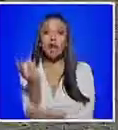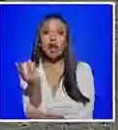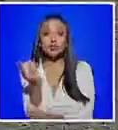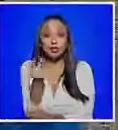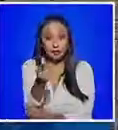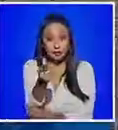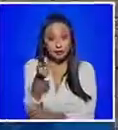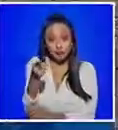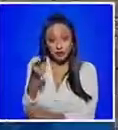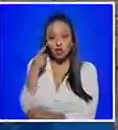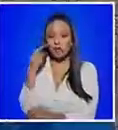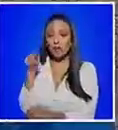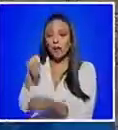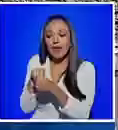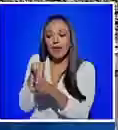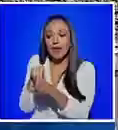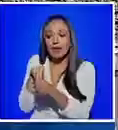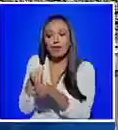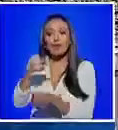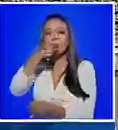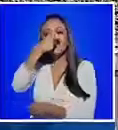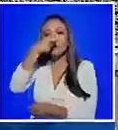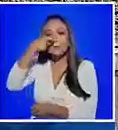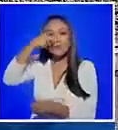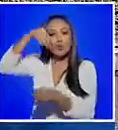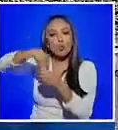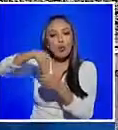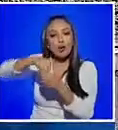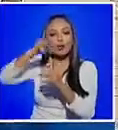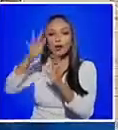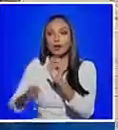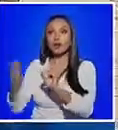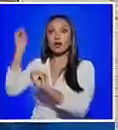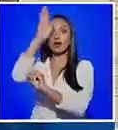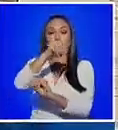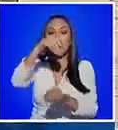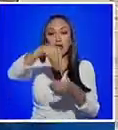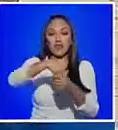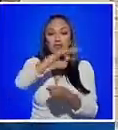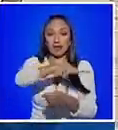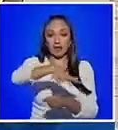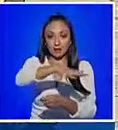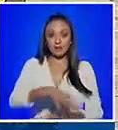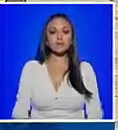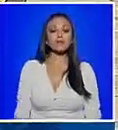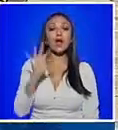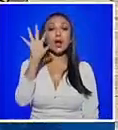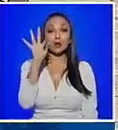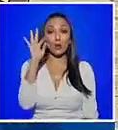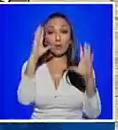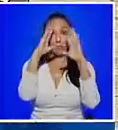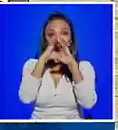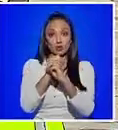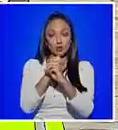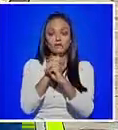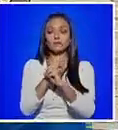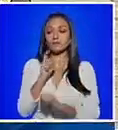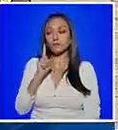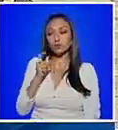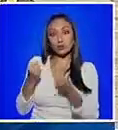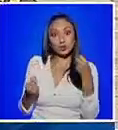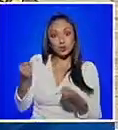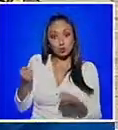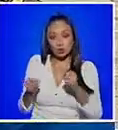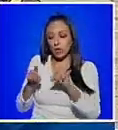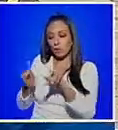pelotas como medios de transporte para ingresar droga al interior del centro. Era aproximadamente 9 de la noche. Un vehículo